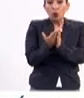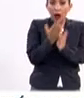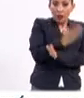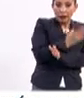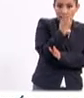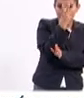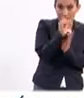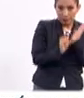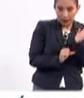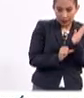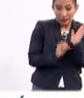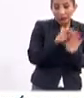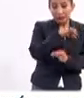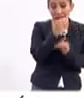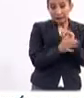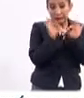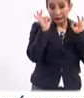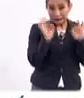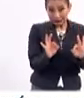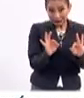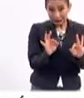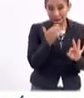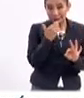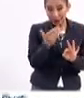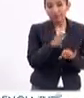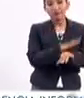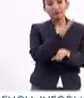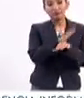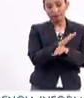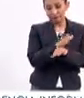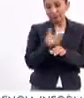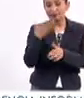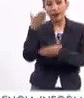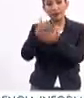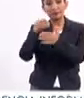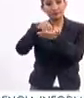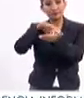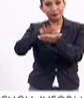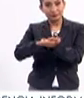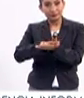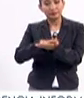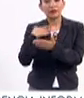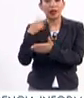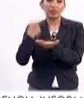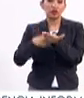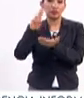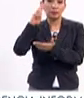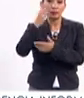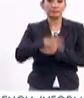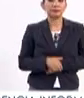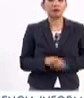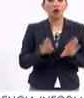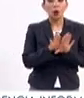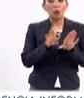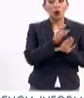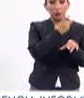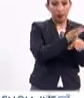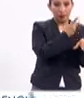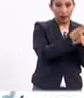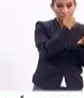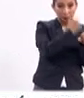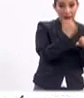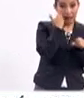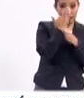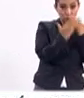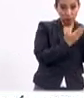propedéutico de 3 meses y una vez que lo acreditan, están listos para inscribirse en nuestra universidad. Entonces es básicamente el bachillerato para